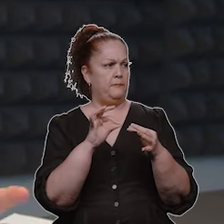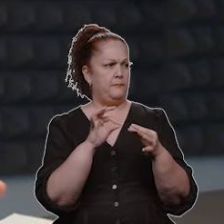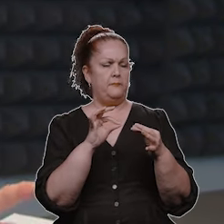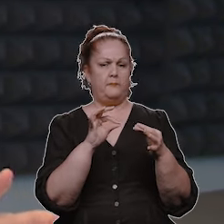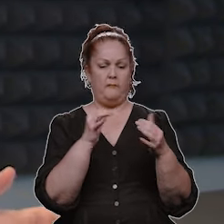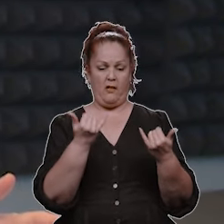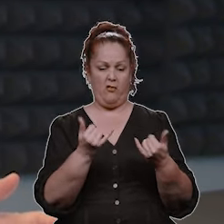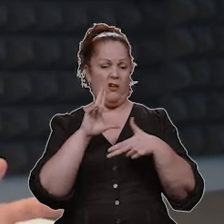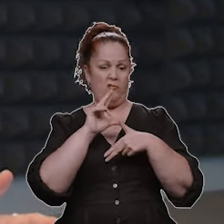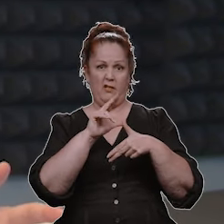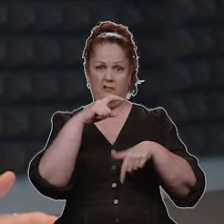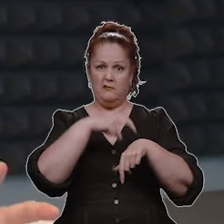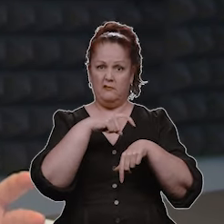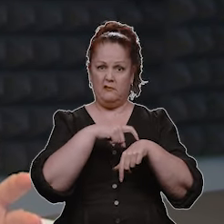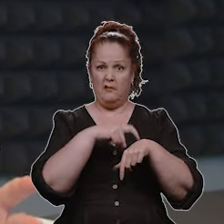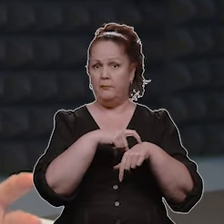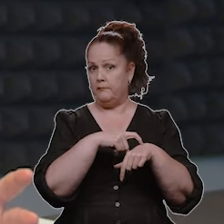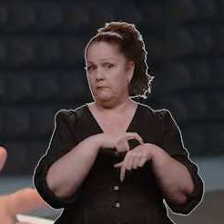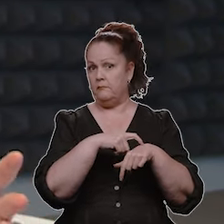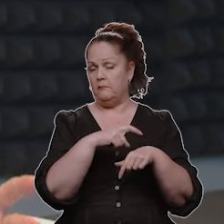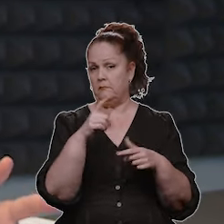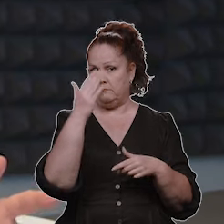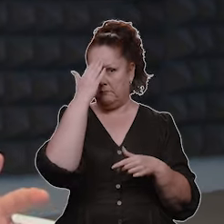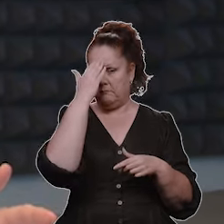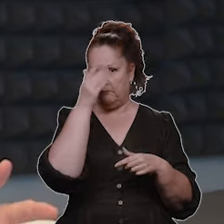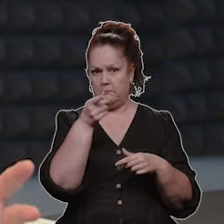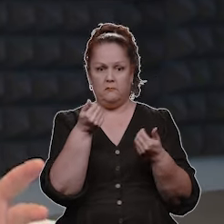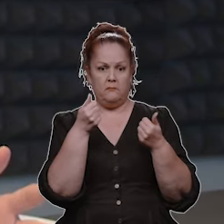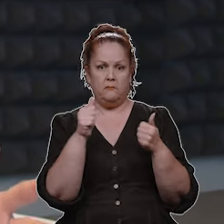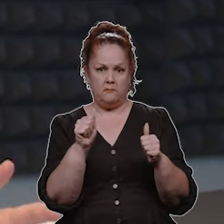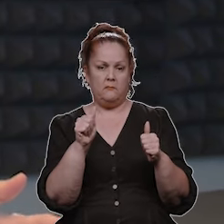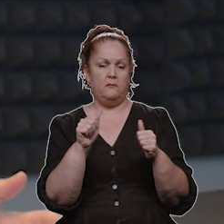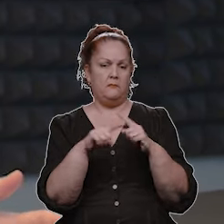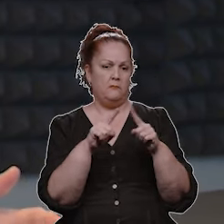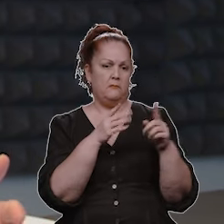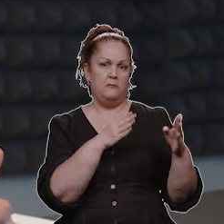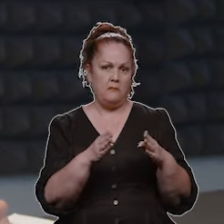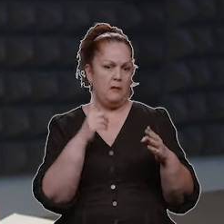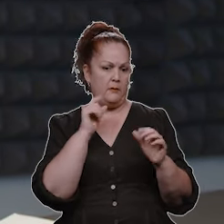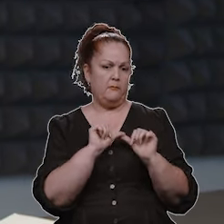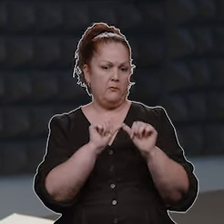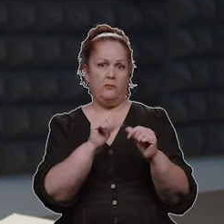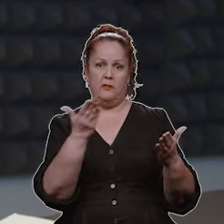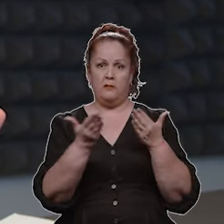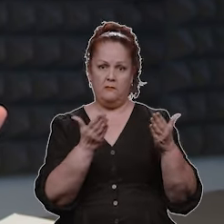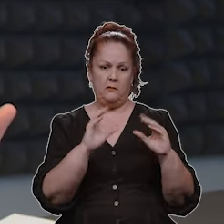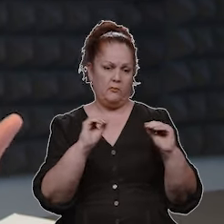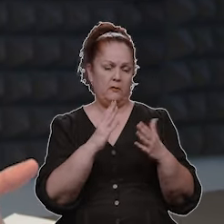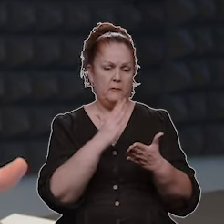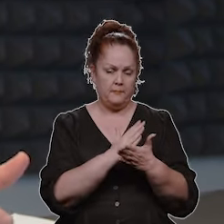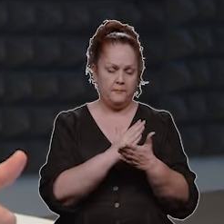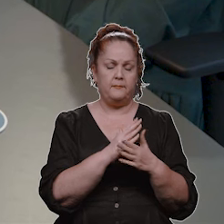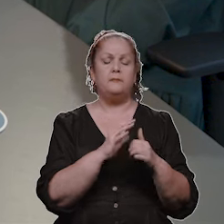estamos Comenzando la temporada de huracanes sabemos que el poder judicial adopta distintos planes de contingencia para continuar brindando servicios a